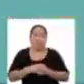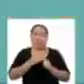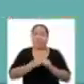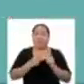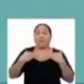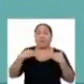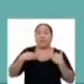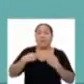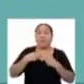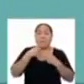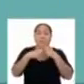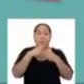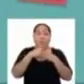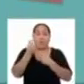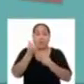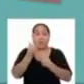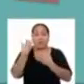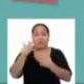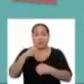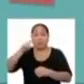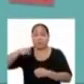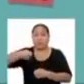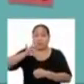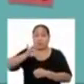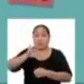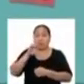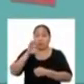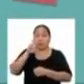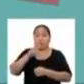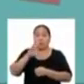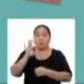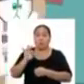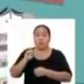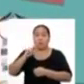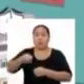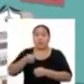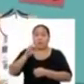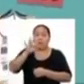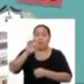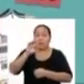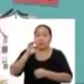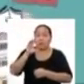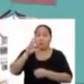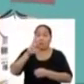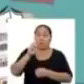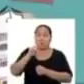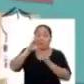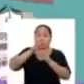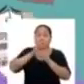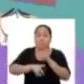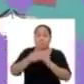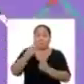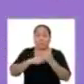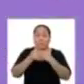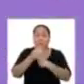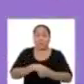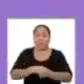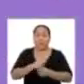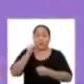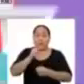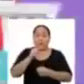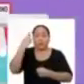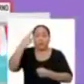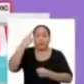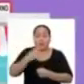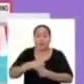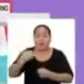crisis económica entre 1929 y 1930, donde disminuyeron las exportaciones. Por eso los argentinos se